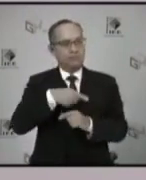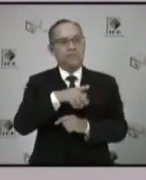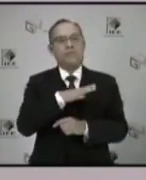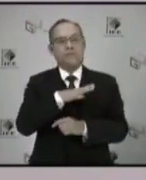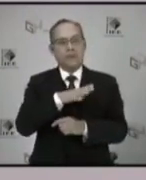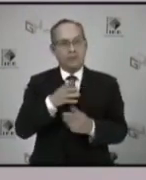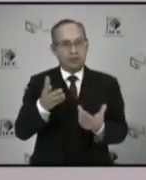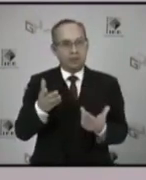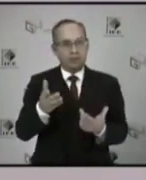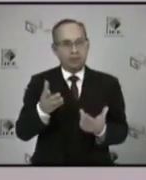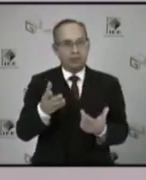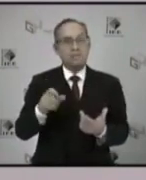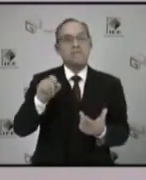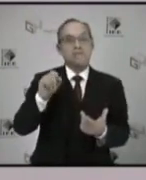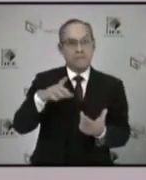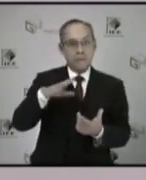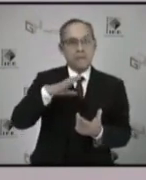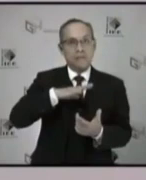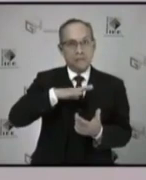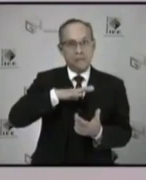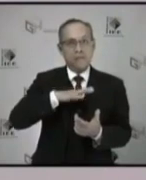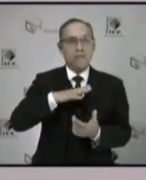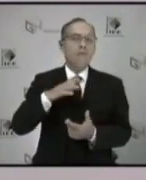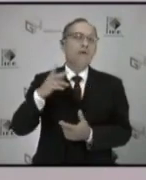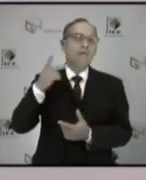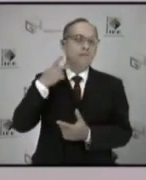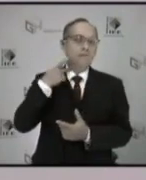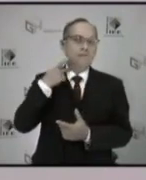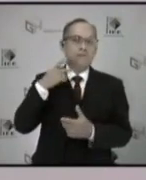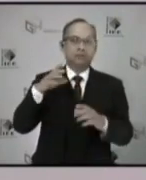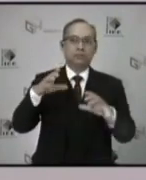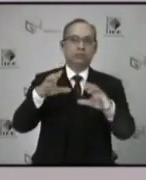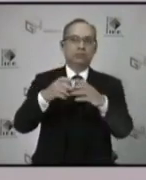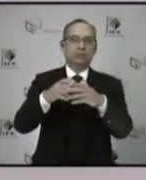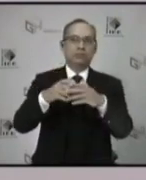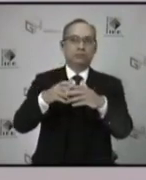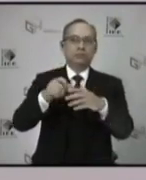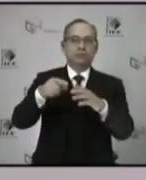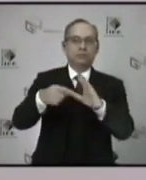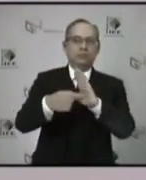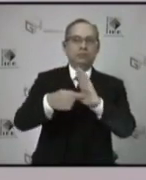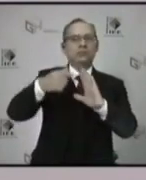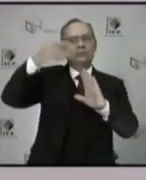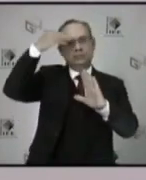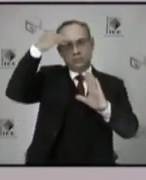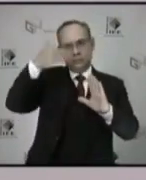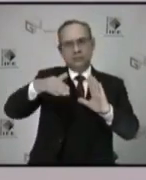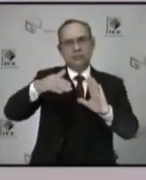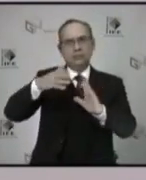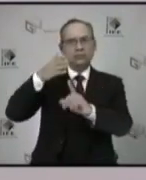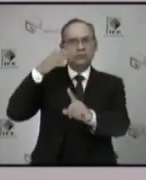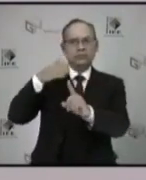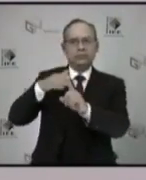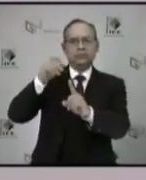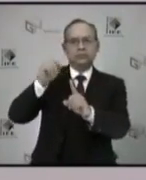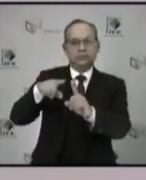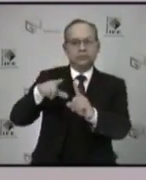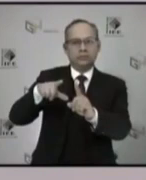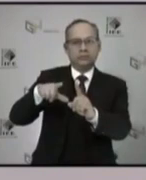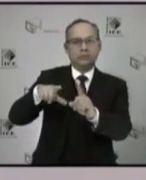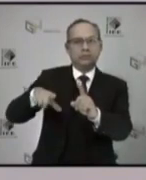estén dirigentes nacionales. ¿Saben la percepción que tienen los mexicanos de estos